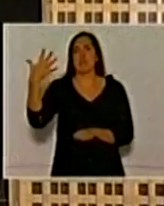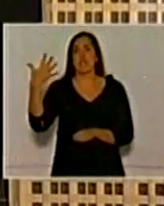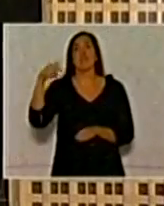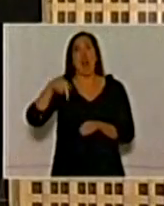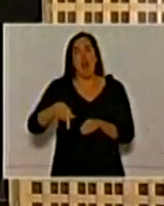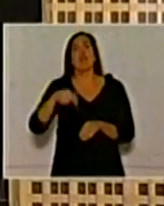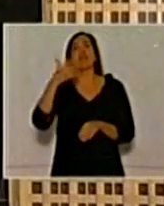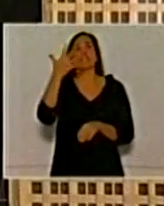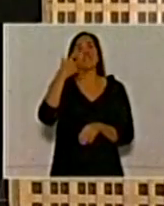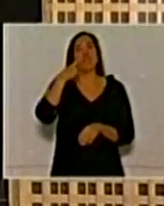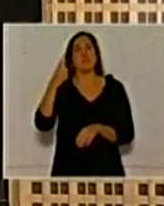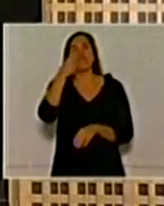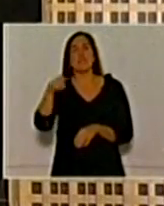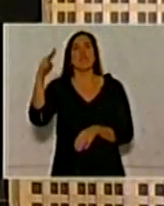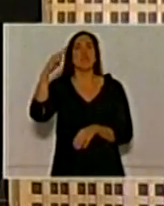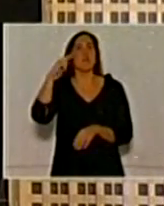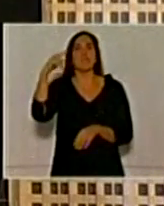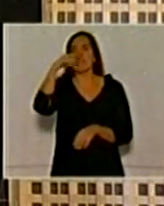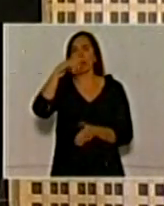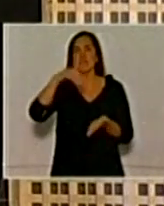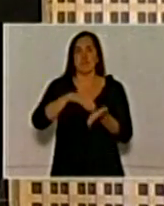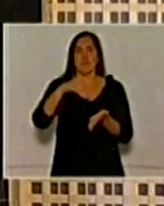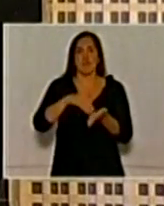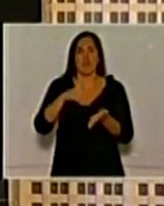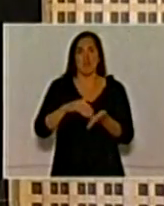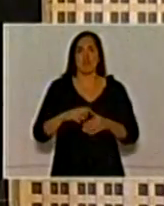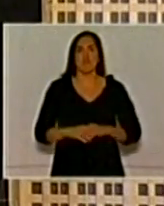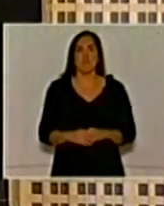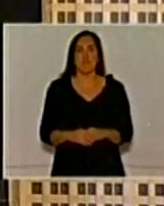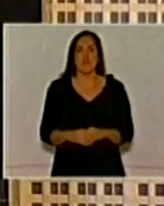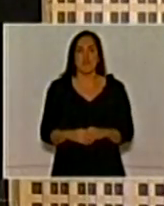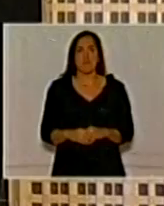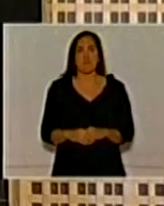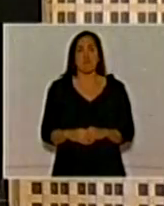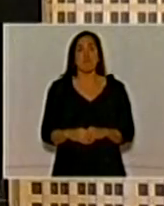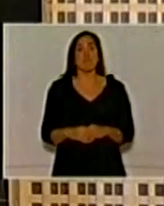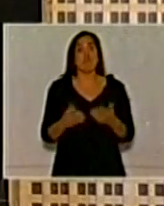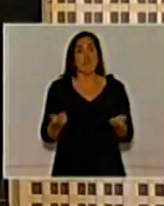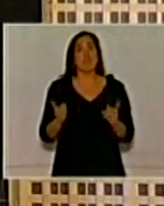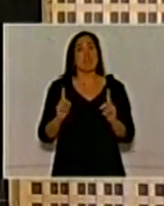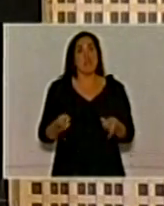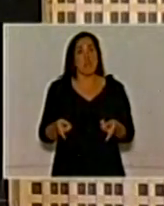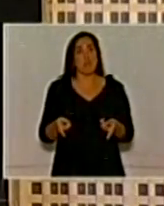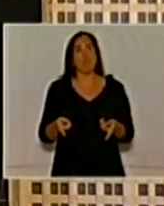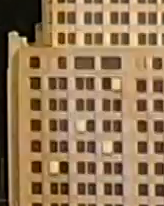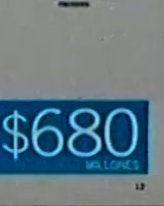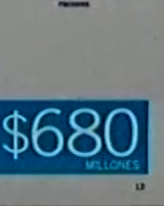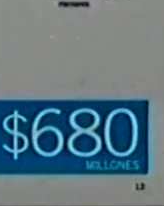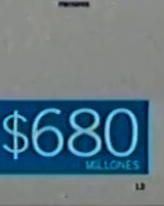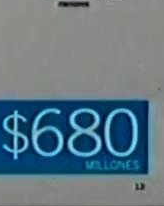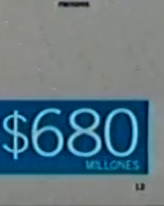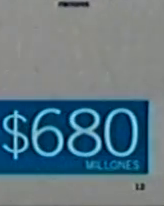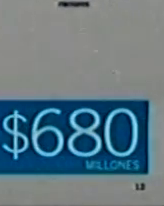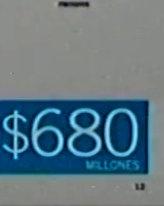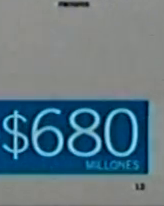.197 millones. También un pago adicional por ayuda